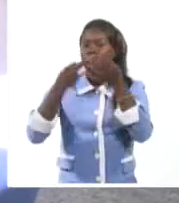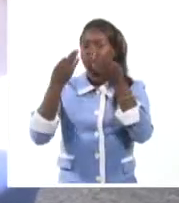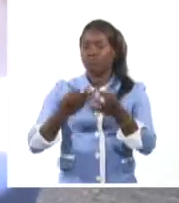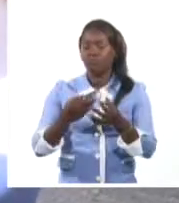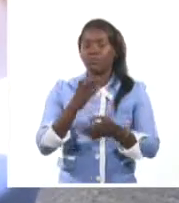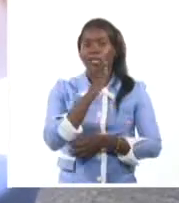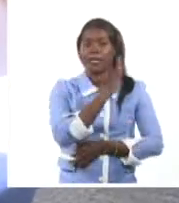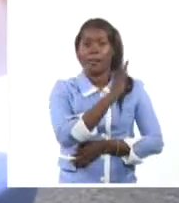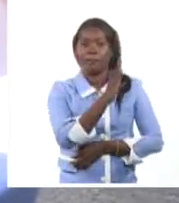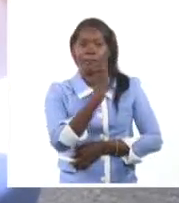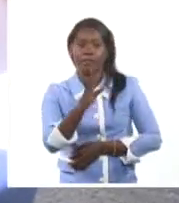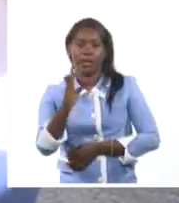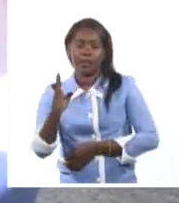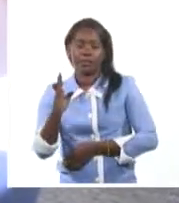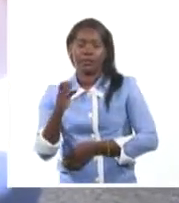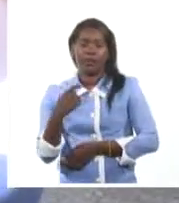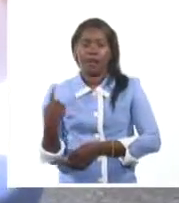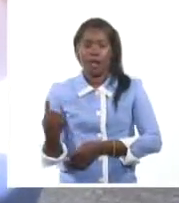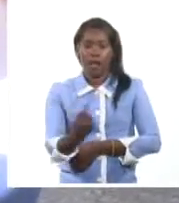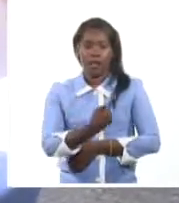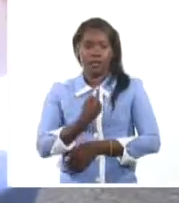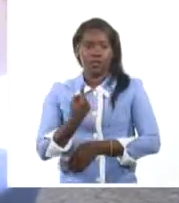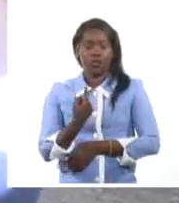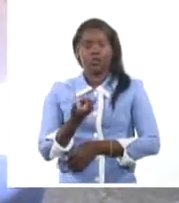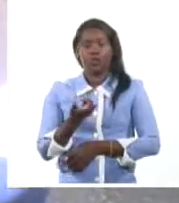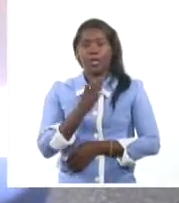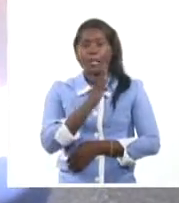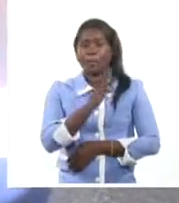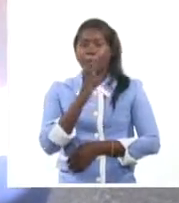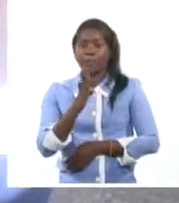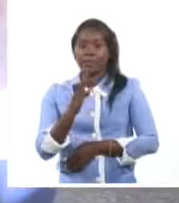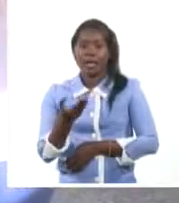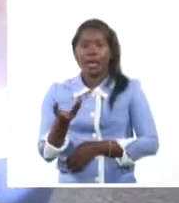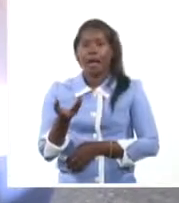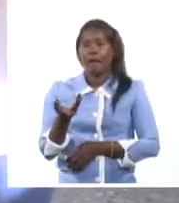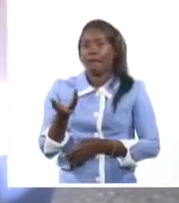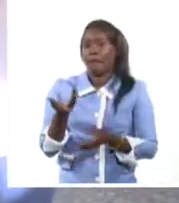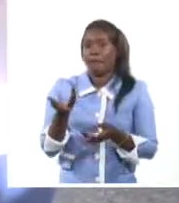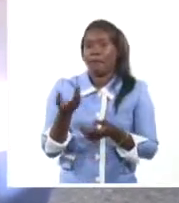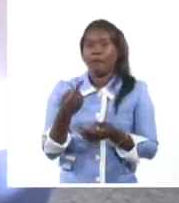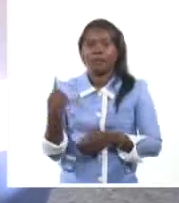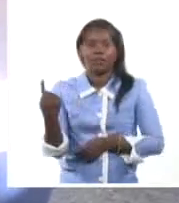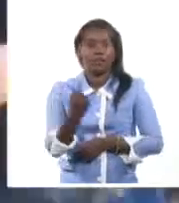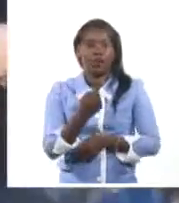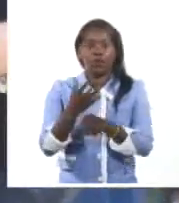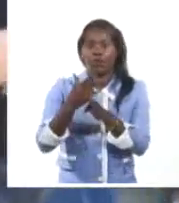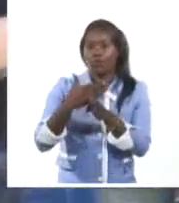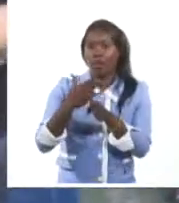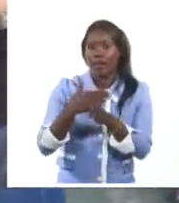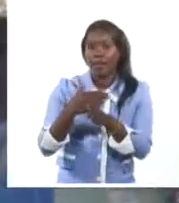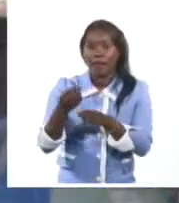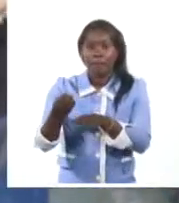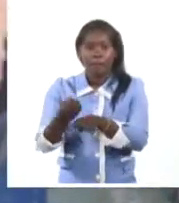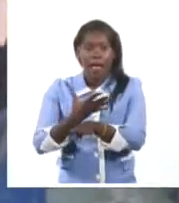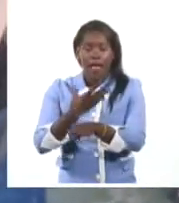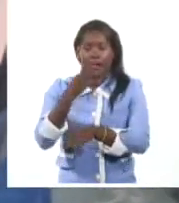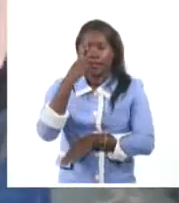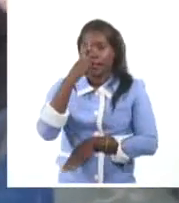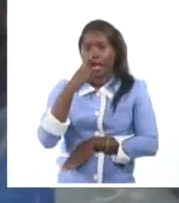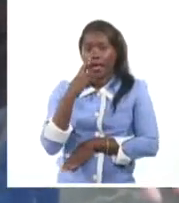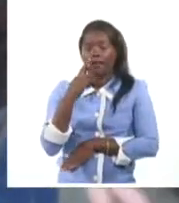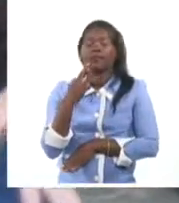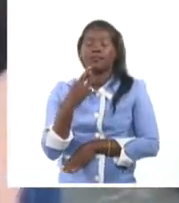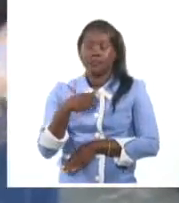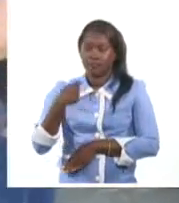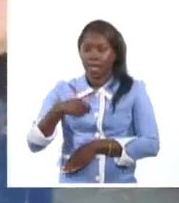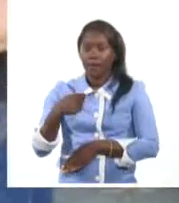respeto a la diversidad dentro de esta unidad extraordinaria que es el pueblo cubano, ¿no? El voto es secreto, yo abiertamente digo